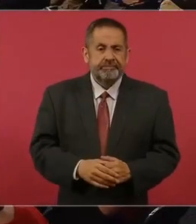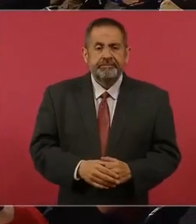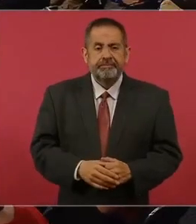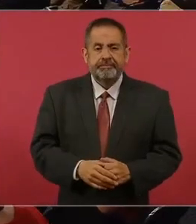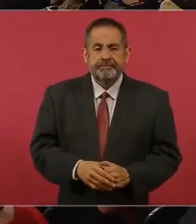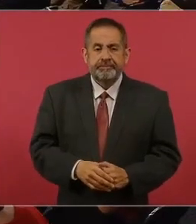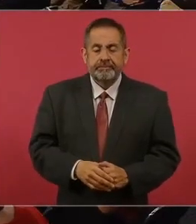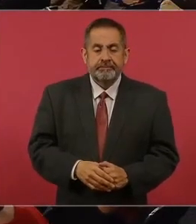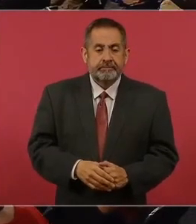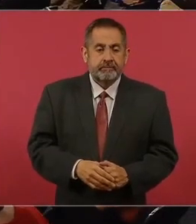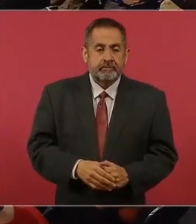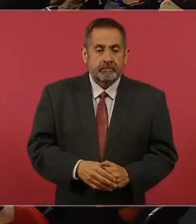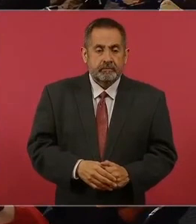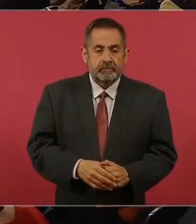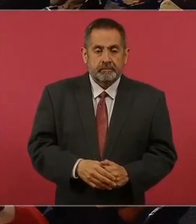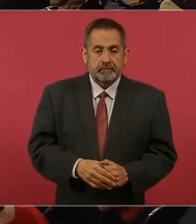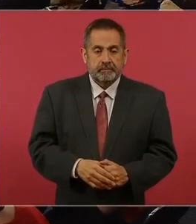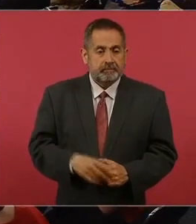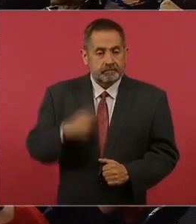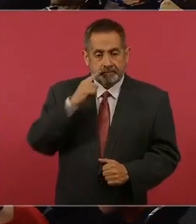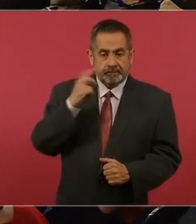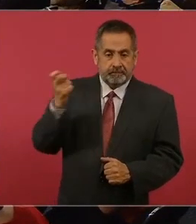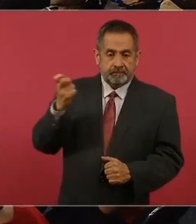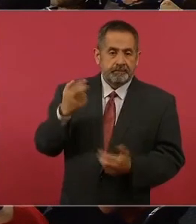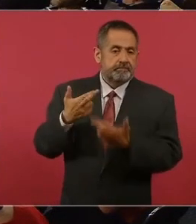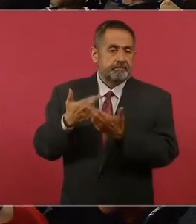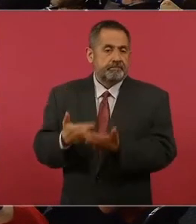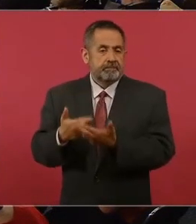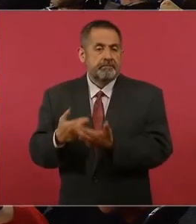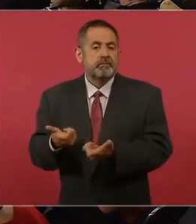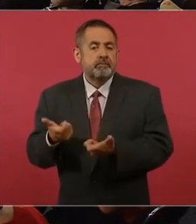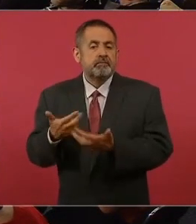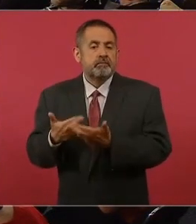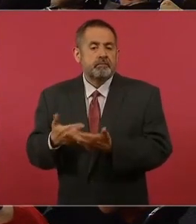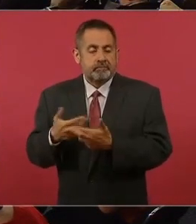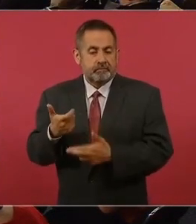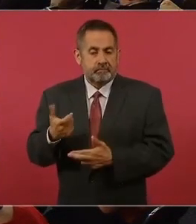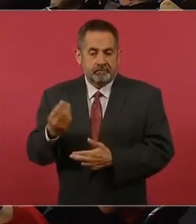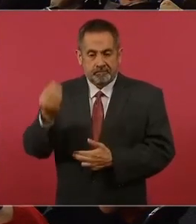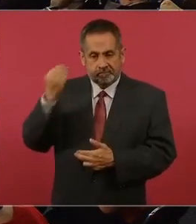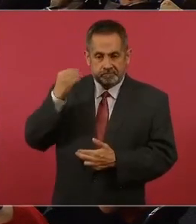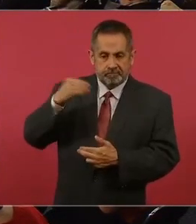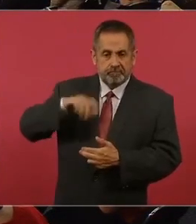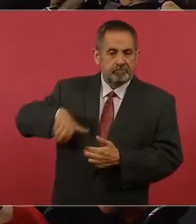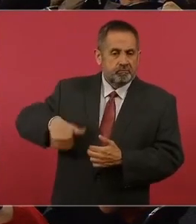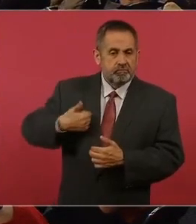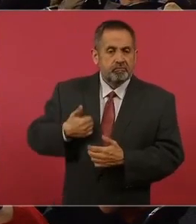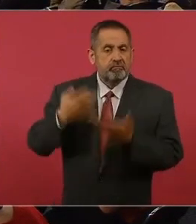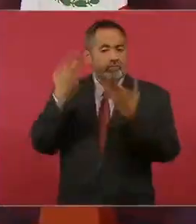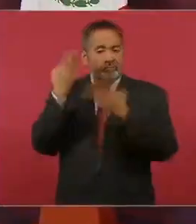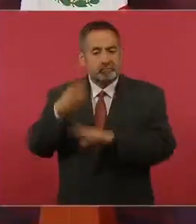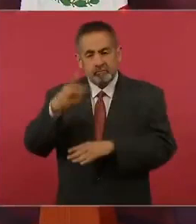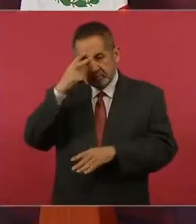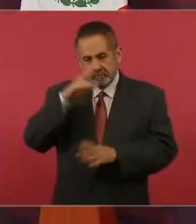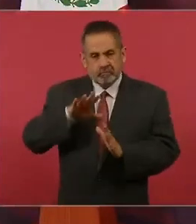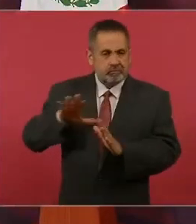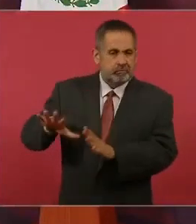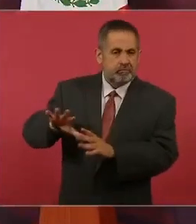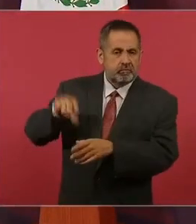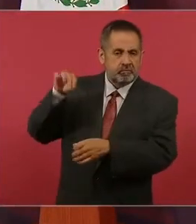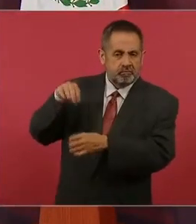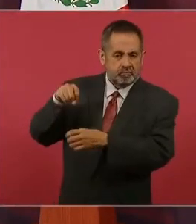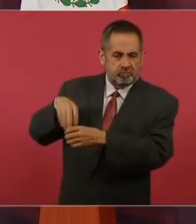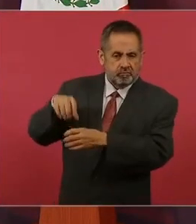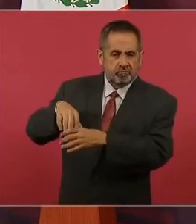Adelante. Y estas son las reservas del Banco de México. También